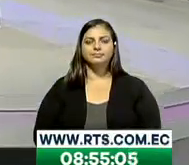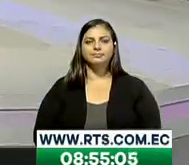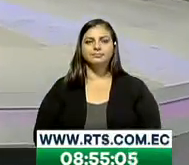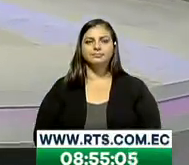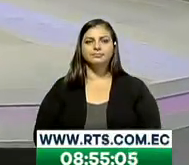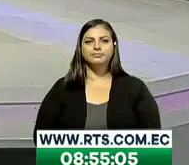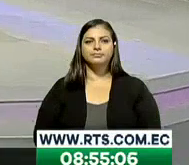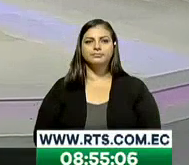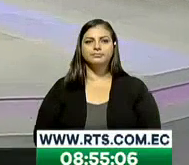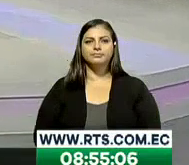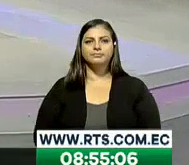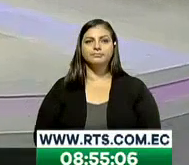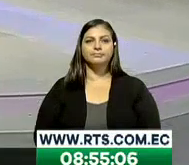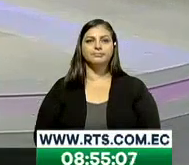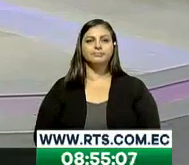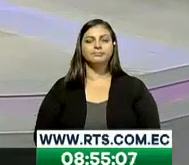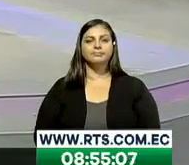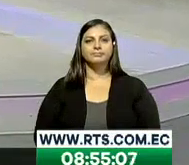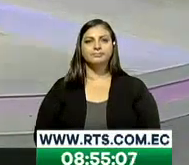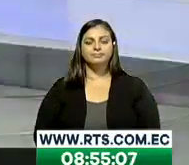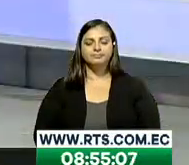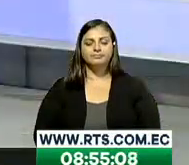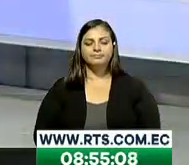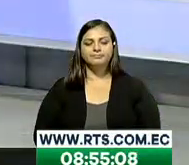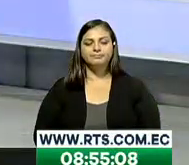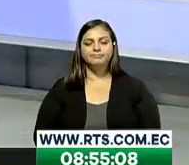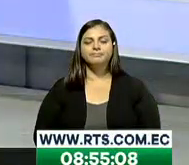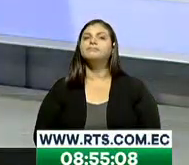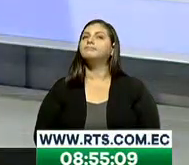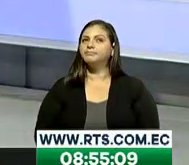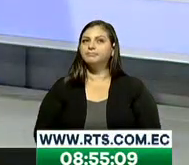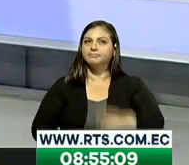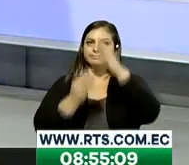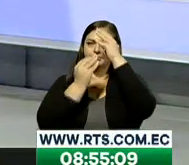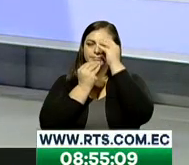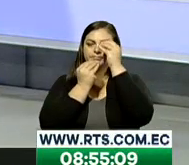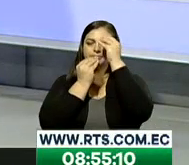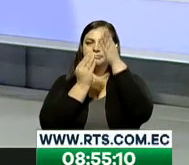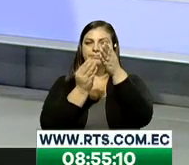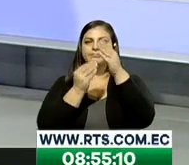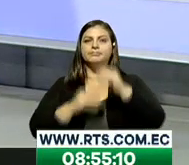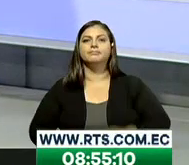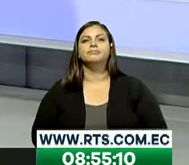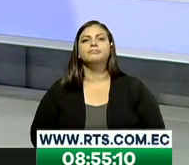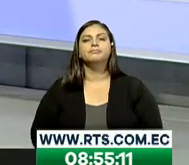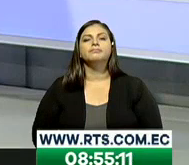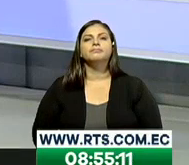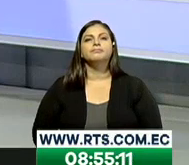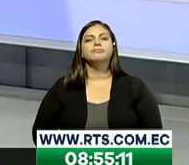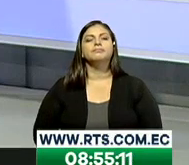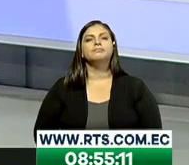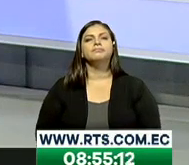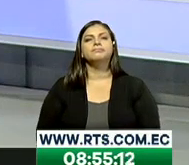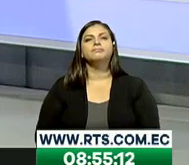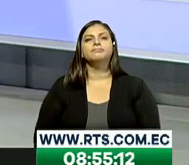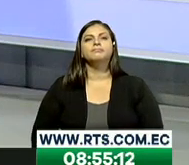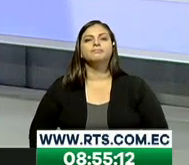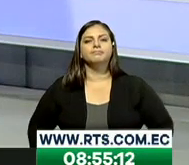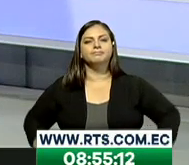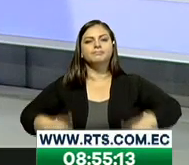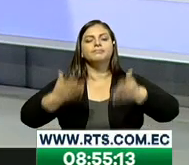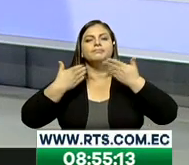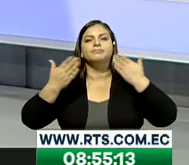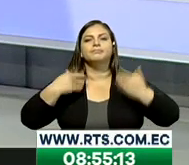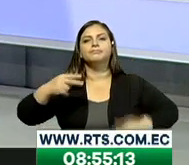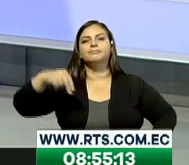Cuatro presuntos expendedores de droga fueron aprehendidos durante diferentes operativos realizados en el sector del Fortín al